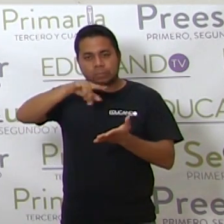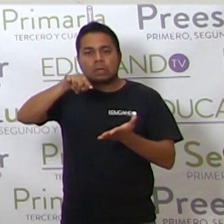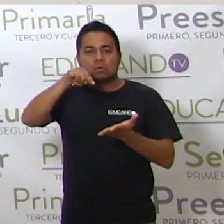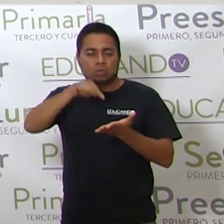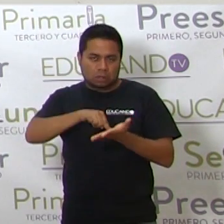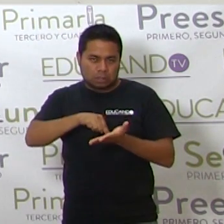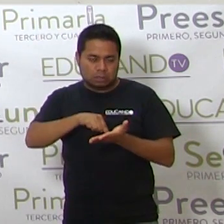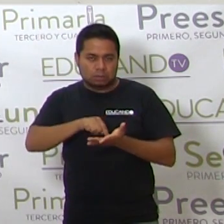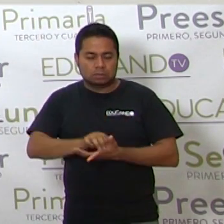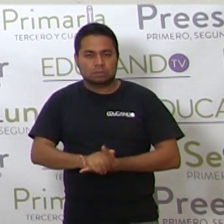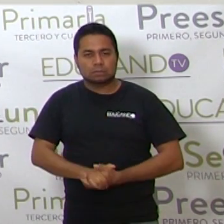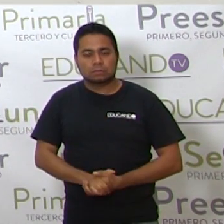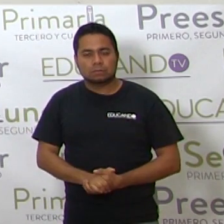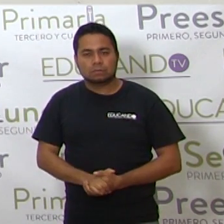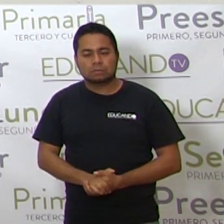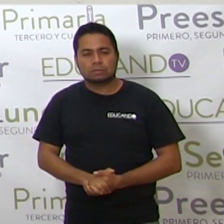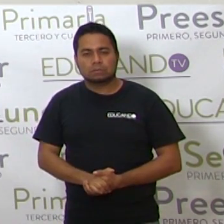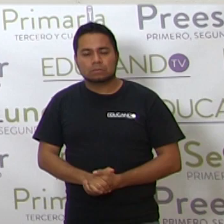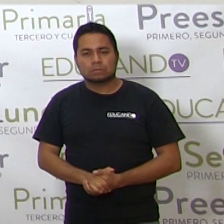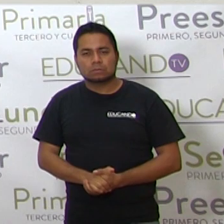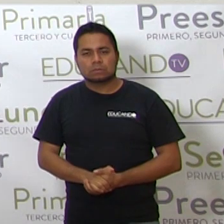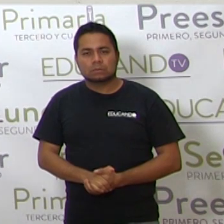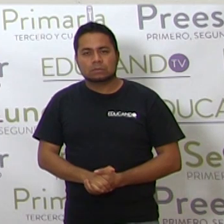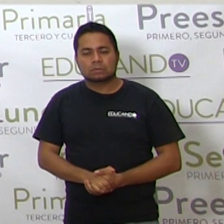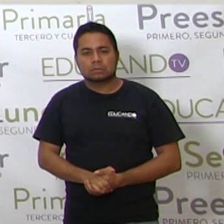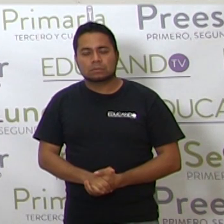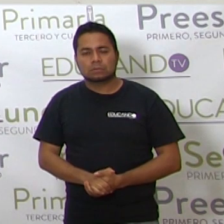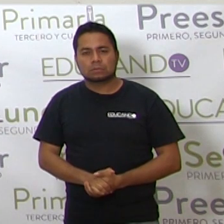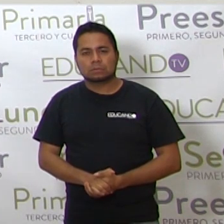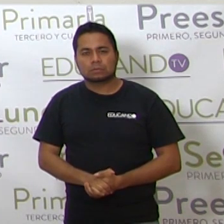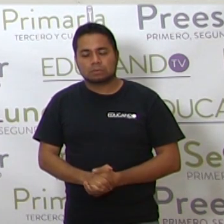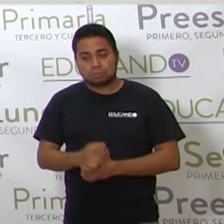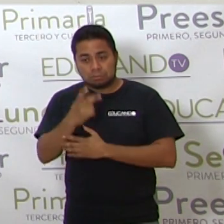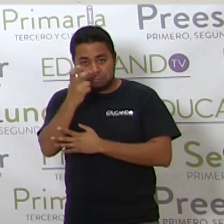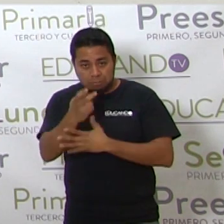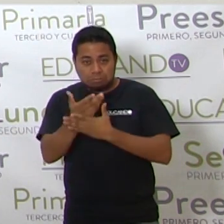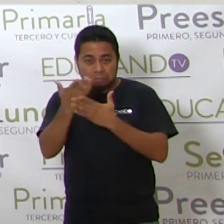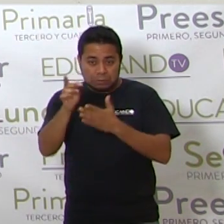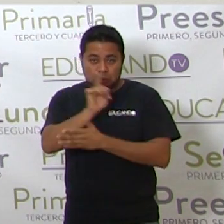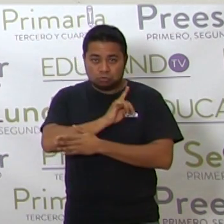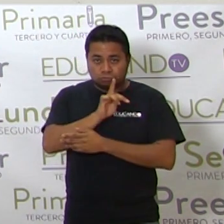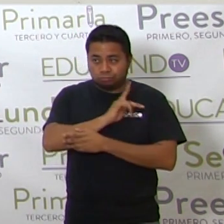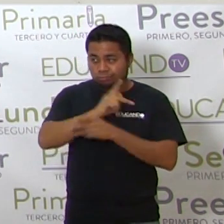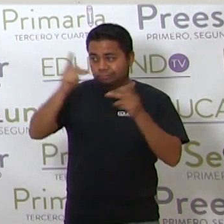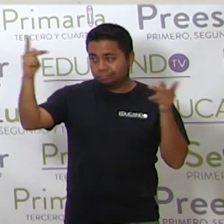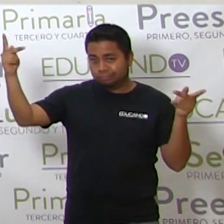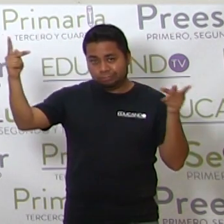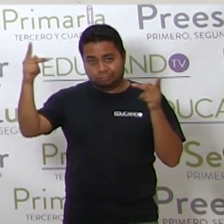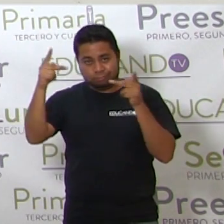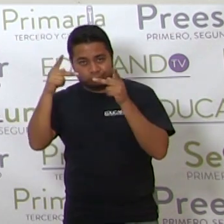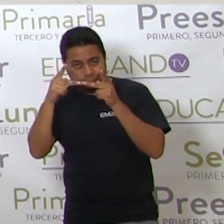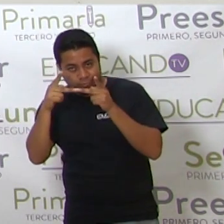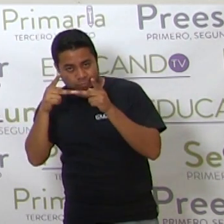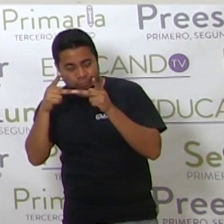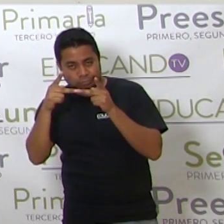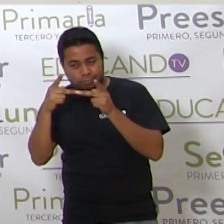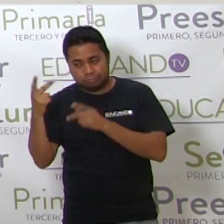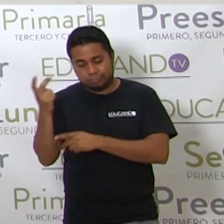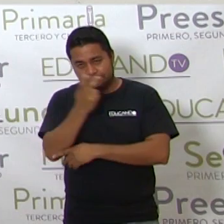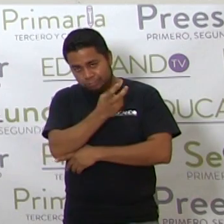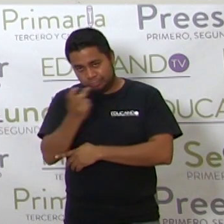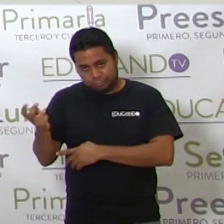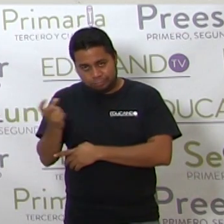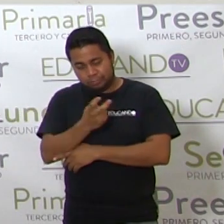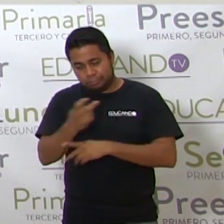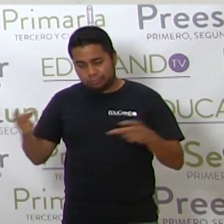es por ello que simple y sencillamente vamos a unir está con